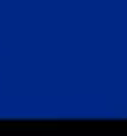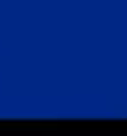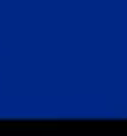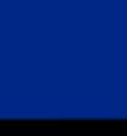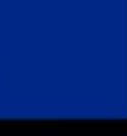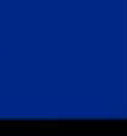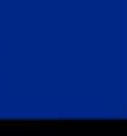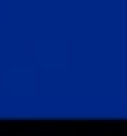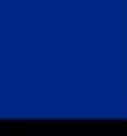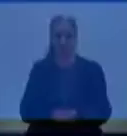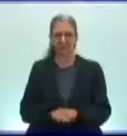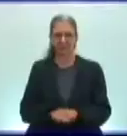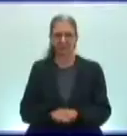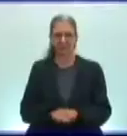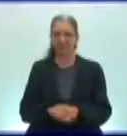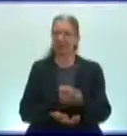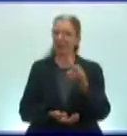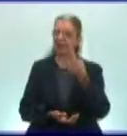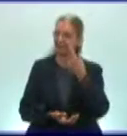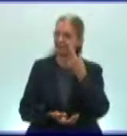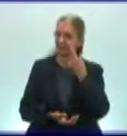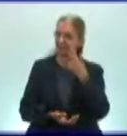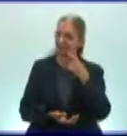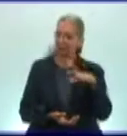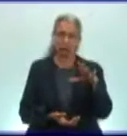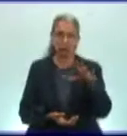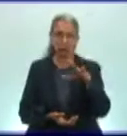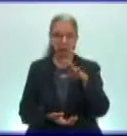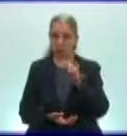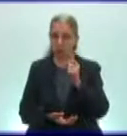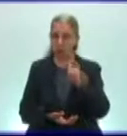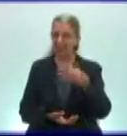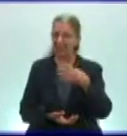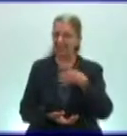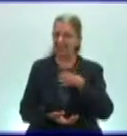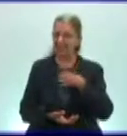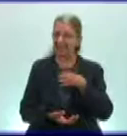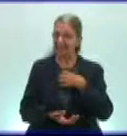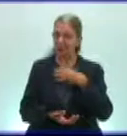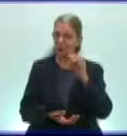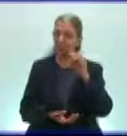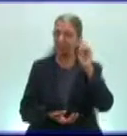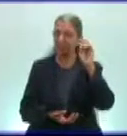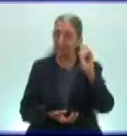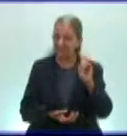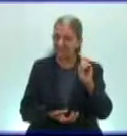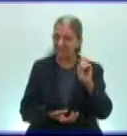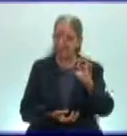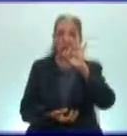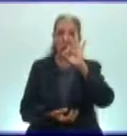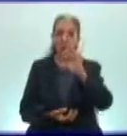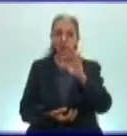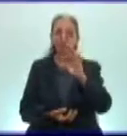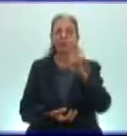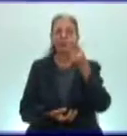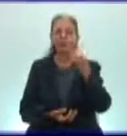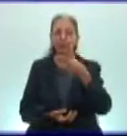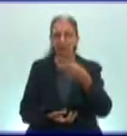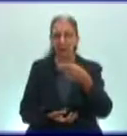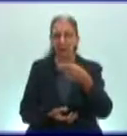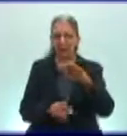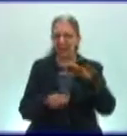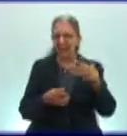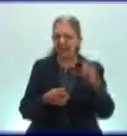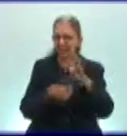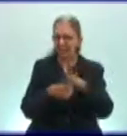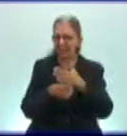Fíjense que todos los átomos de oxígeno tienen en su núcleo 8 protones. ¿Y en qué se